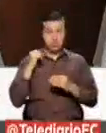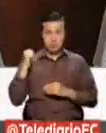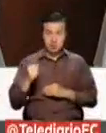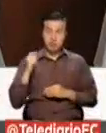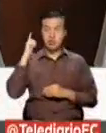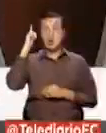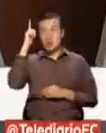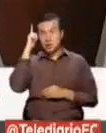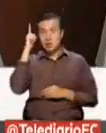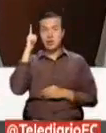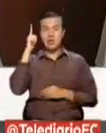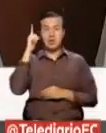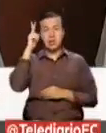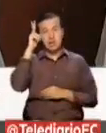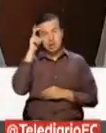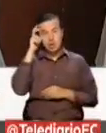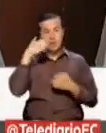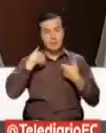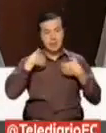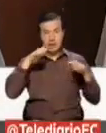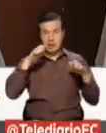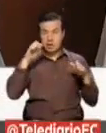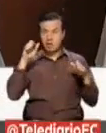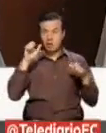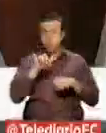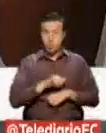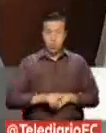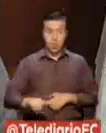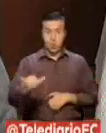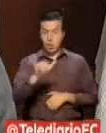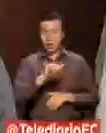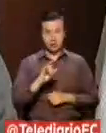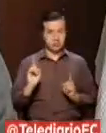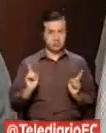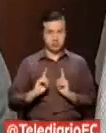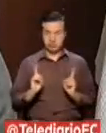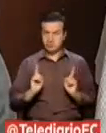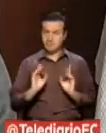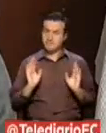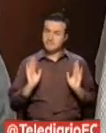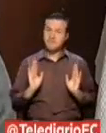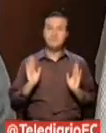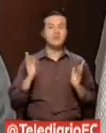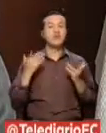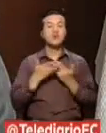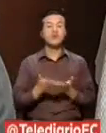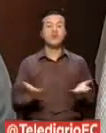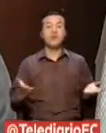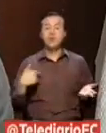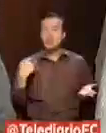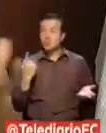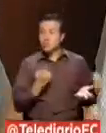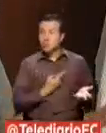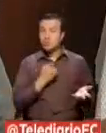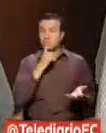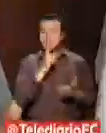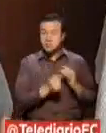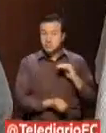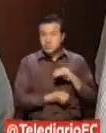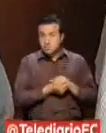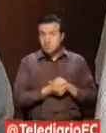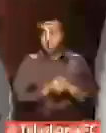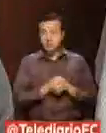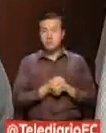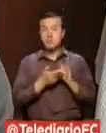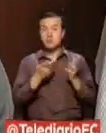los líderes, los creyentes evangélicos estamos en una situación parecida y que estamos precisamente encubriendo, por ejemplo,